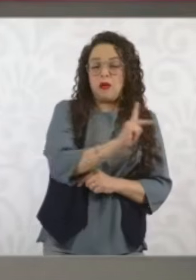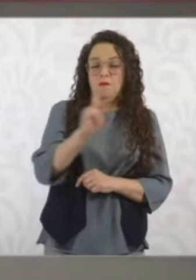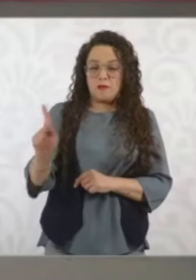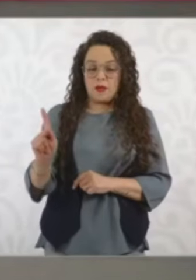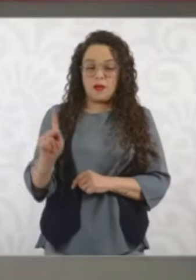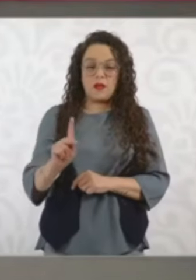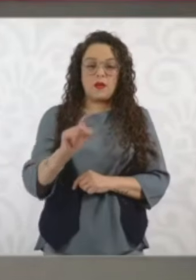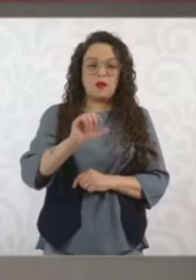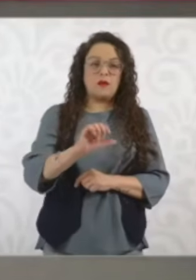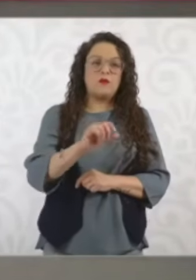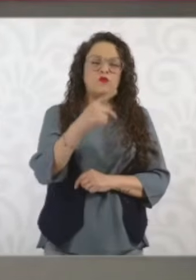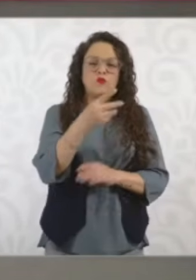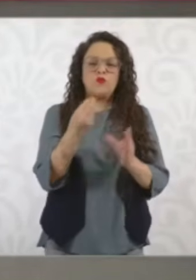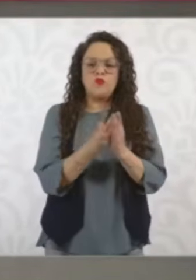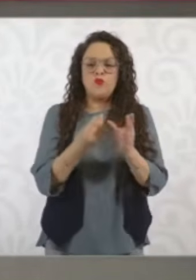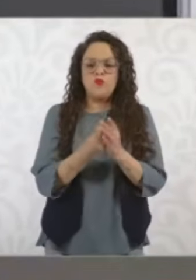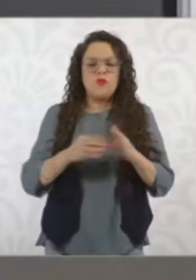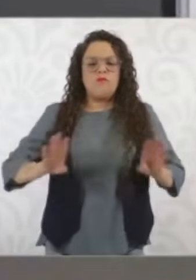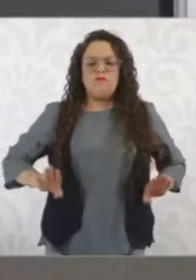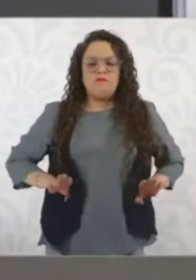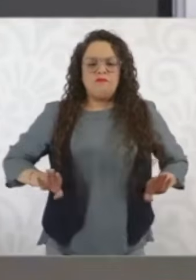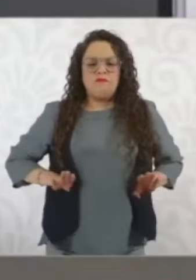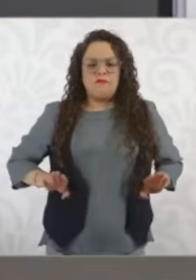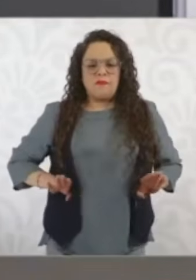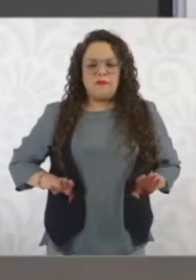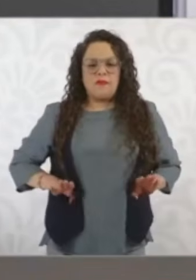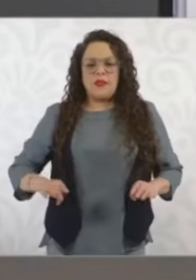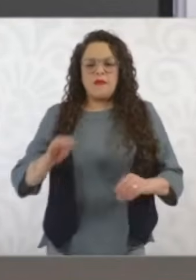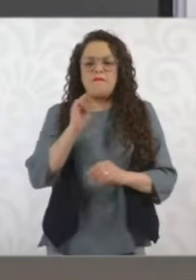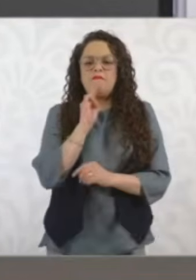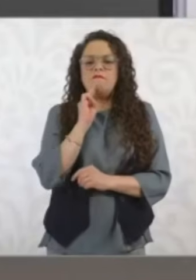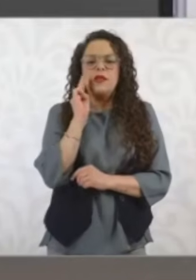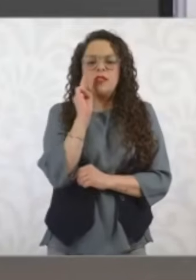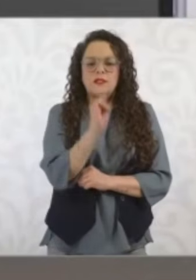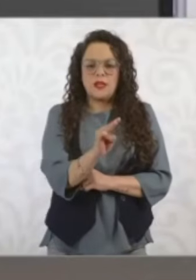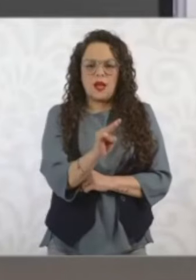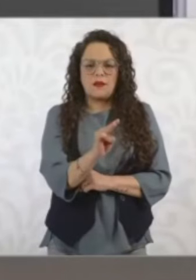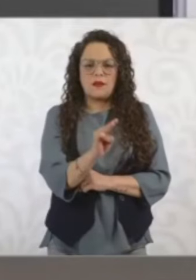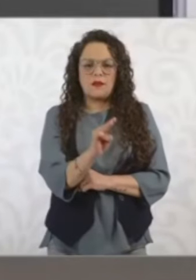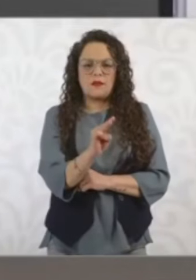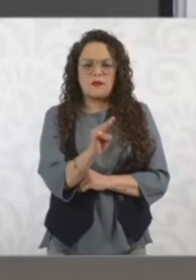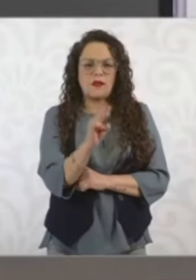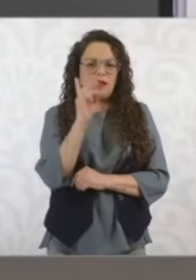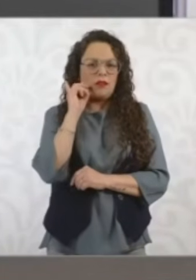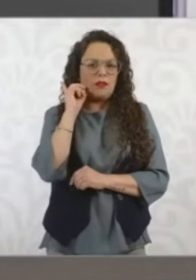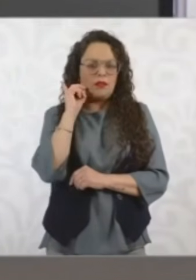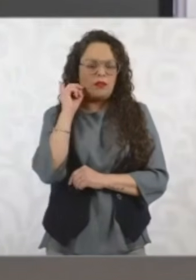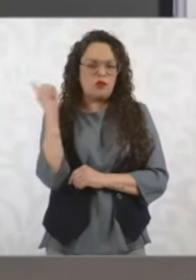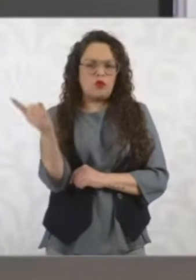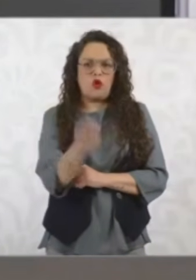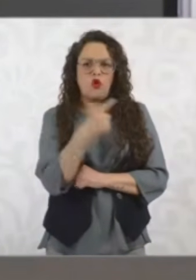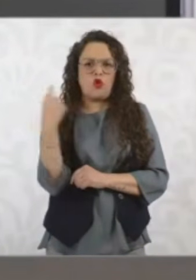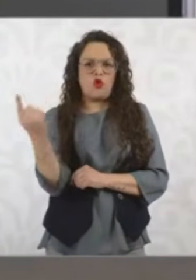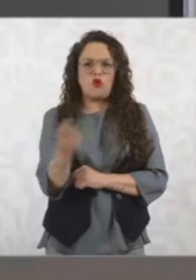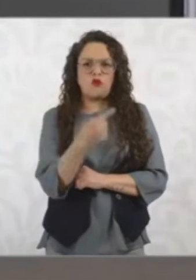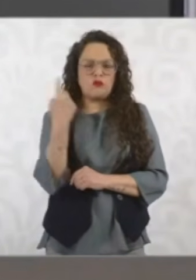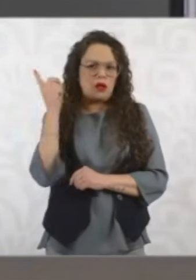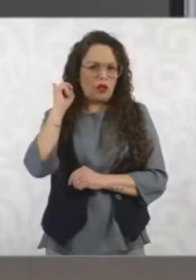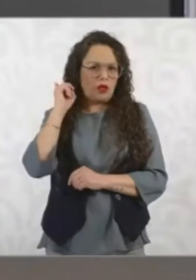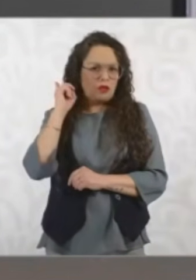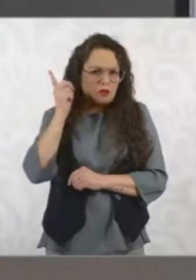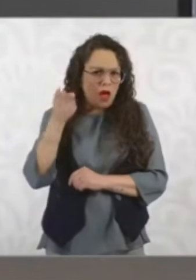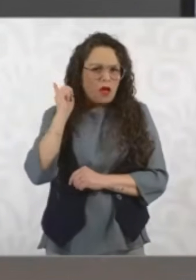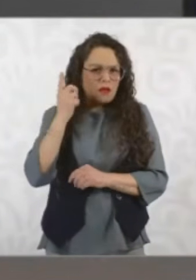respecto a cuál es el comportamiento del tipo de mensaje que envían todos los días. La